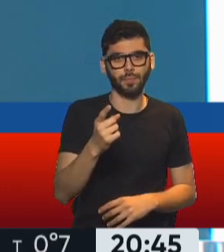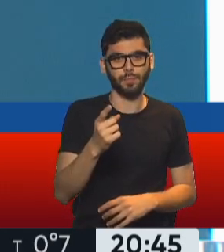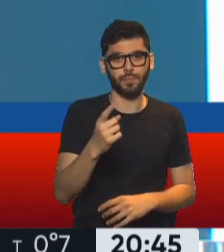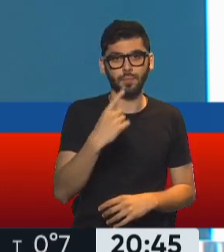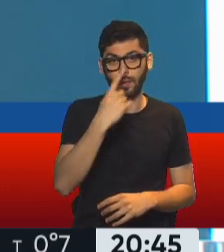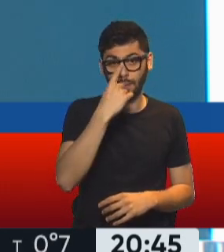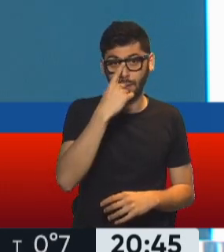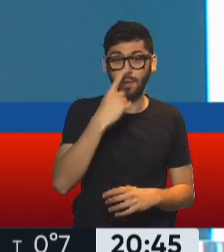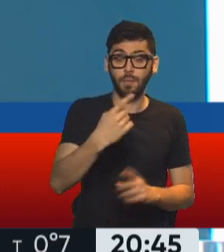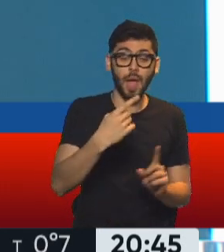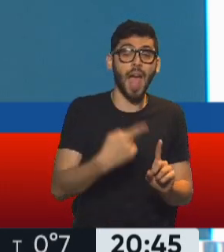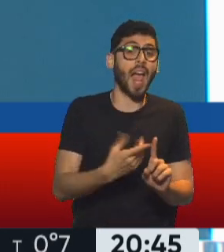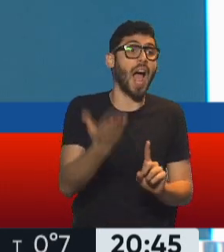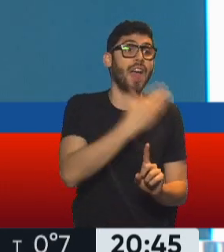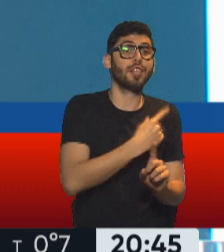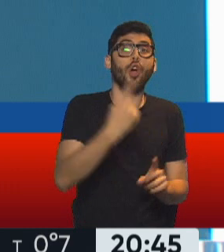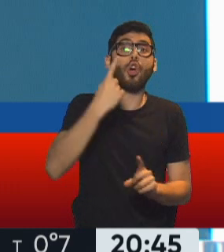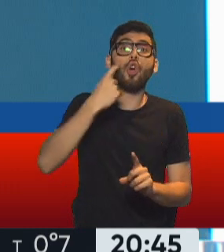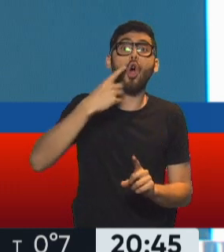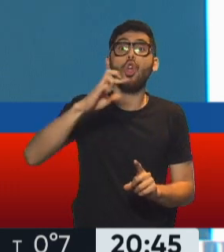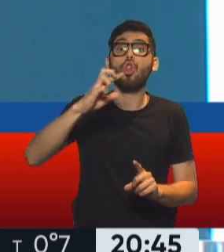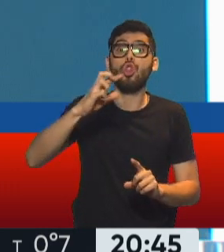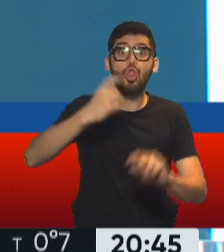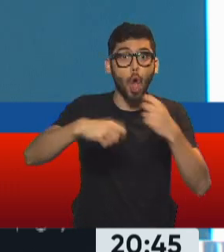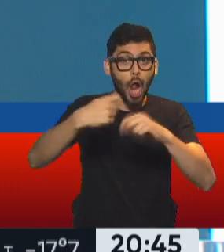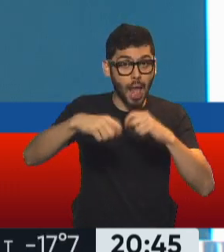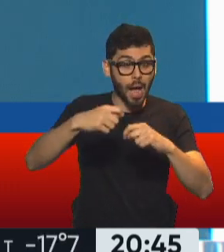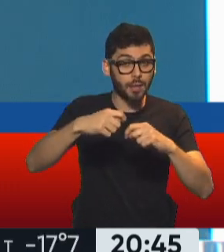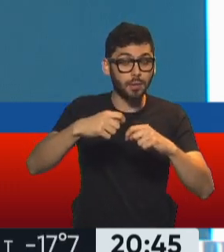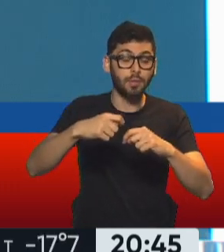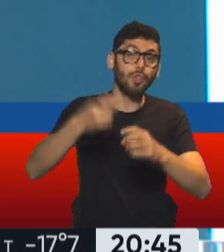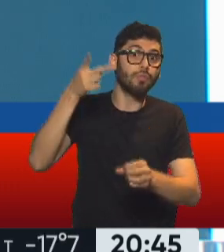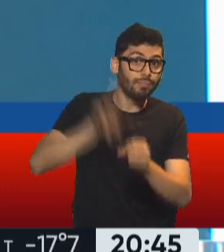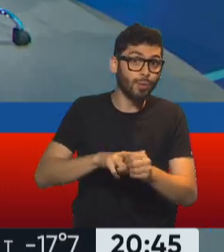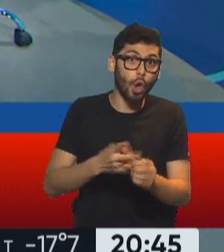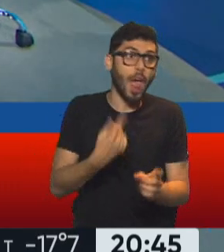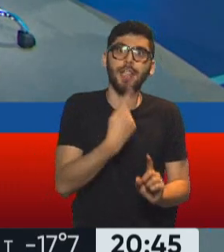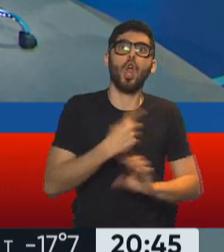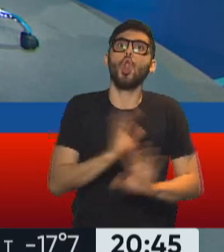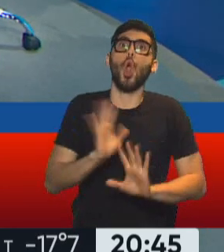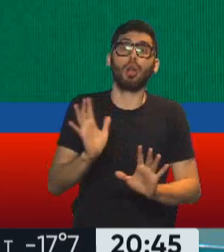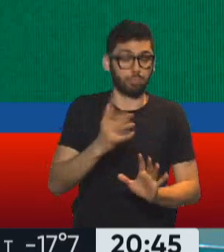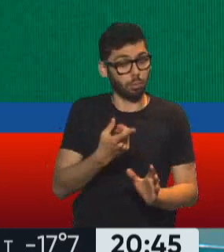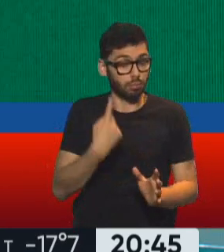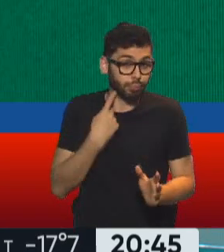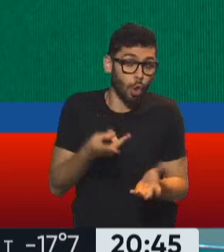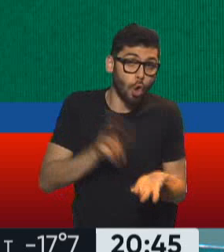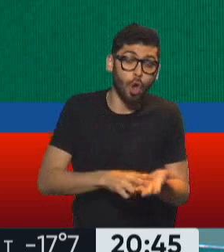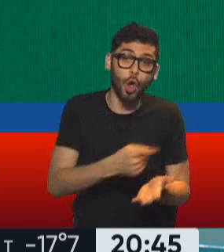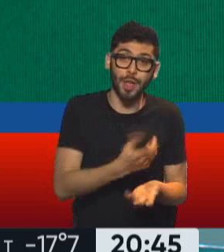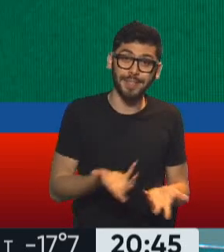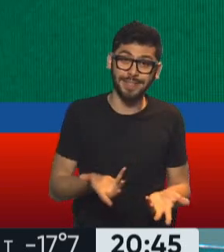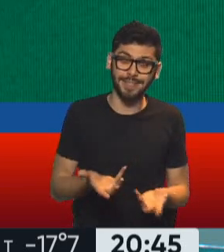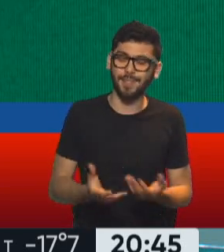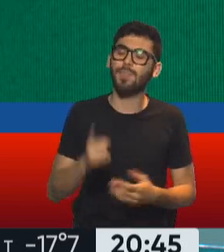el control de cambios que él mismo había levantado y Sí. había denostado para permitir la fuga de capitales. Es un tema que manejamos, vuelvo a lo que mencionaba